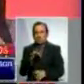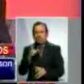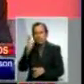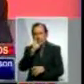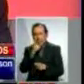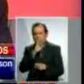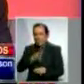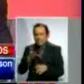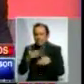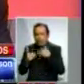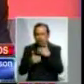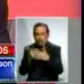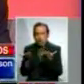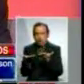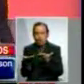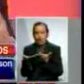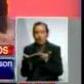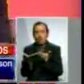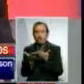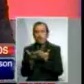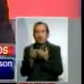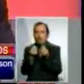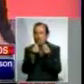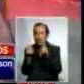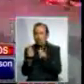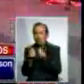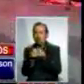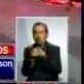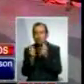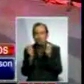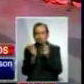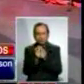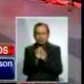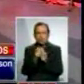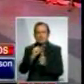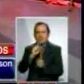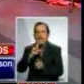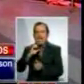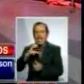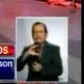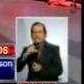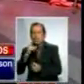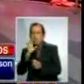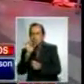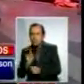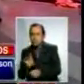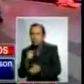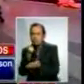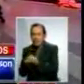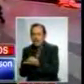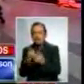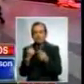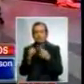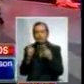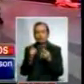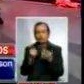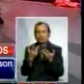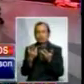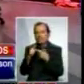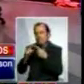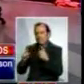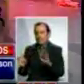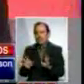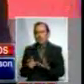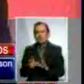o que debieran buscar contener los costos como paquetizar aranceles único aumentar la competencia para que aquí